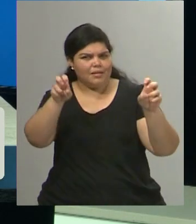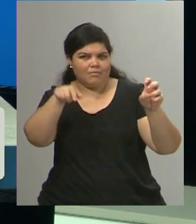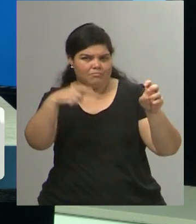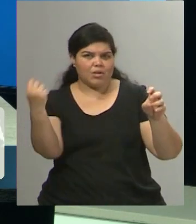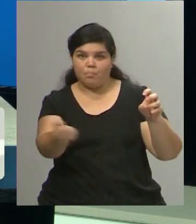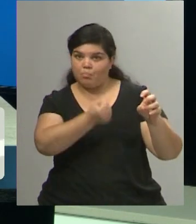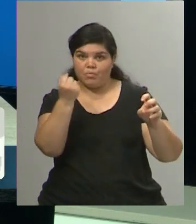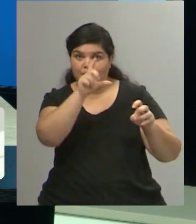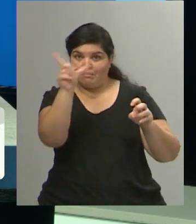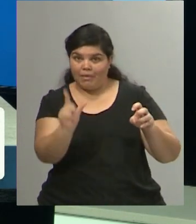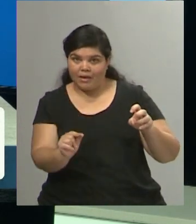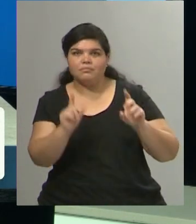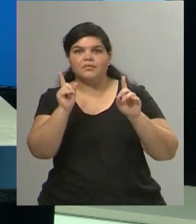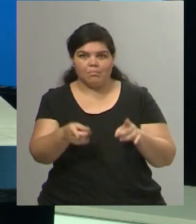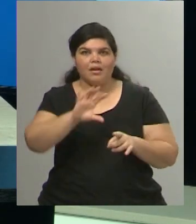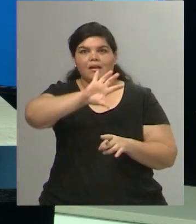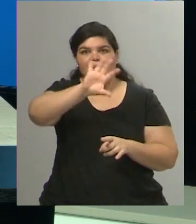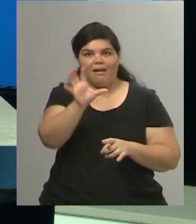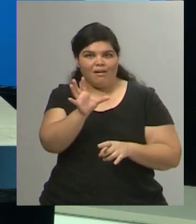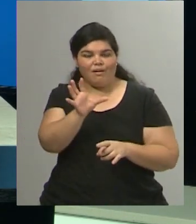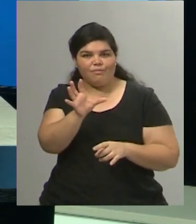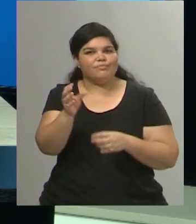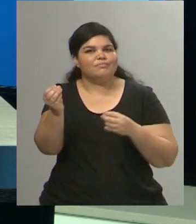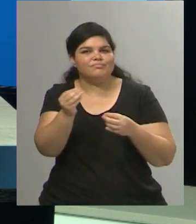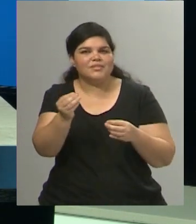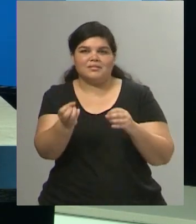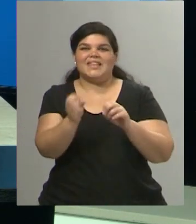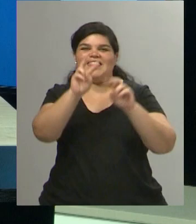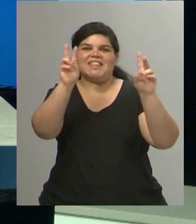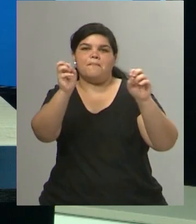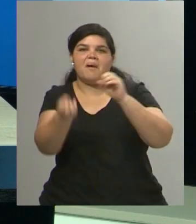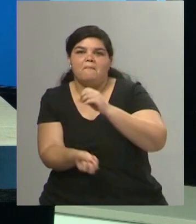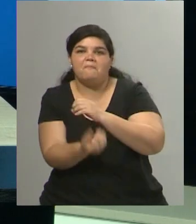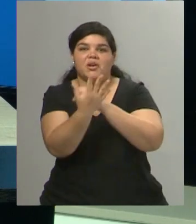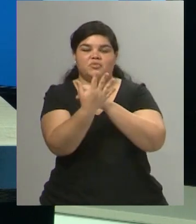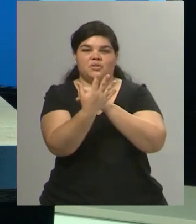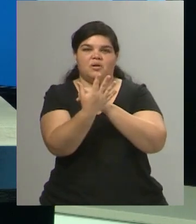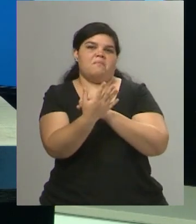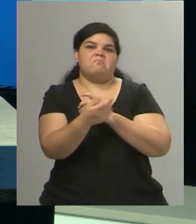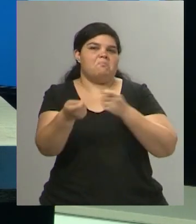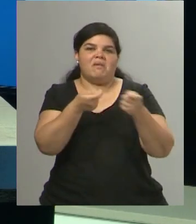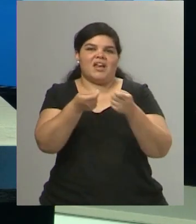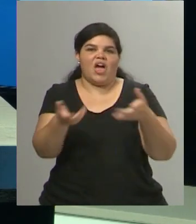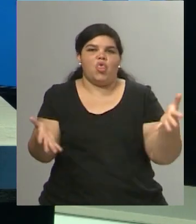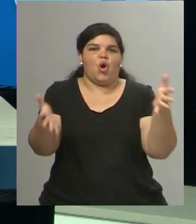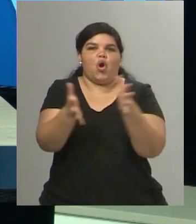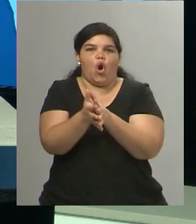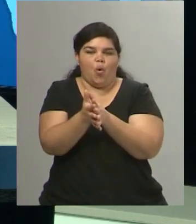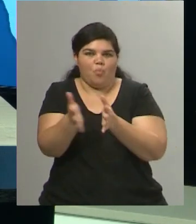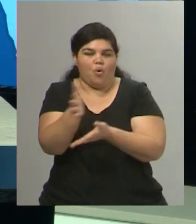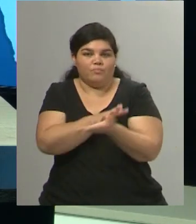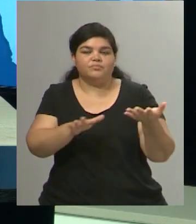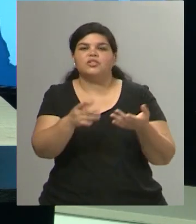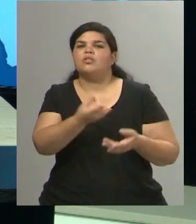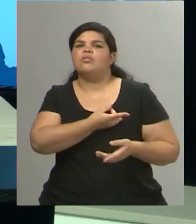para nuestro país, para la región, y es nada más y nada menos que el Mercosur. El Mercado Común del Sur tuvo una nueva cumbre en